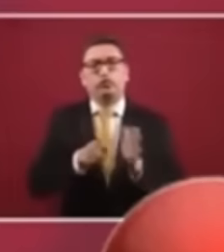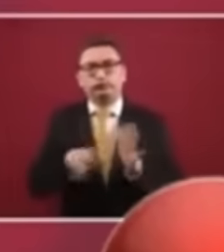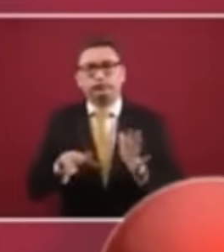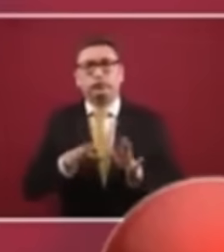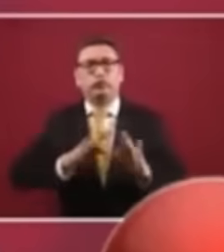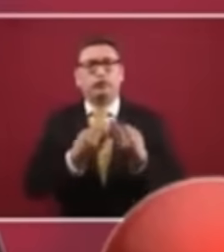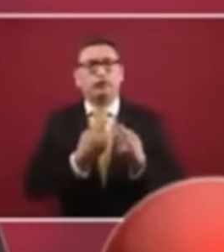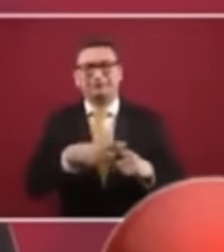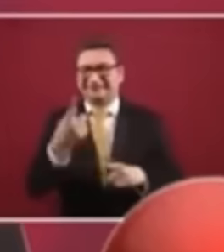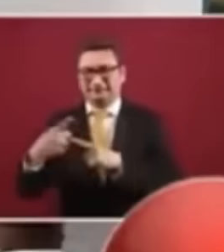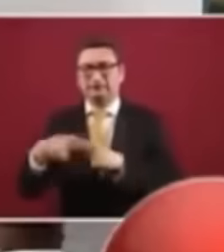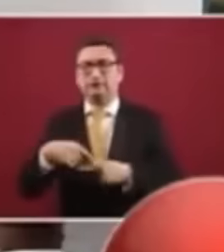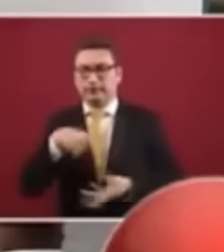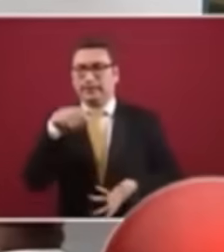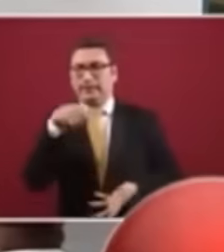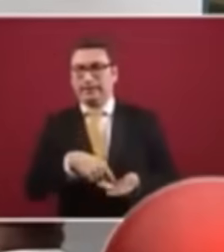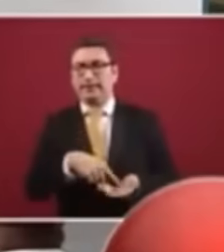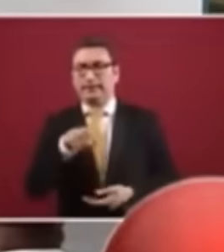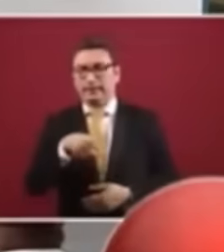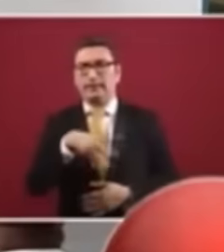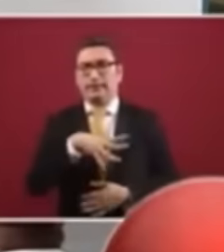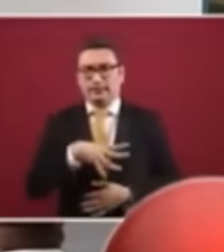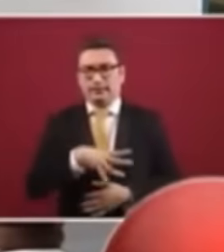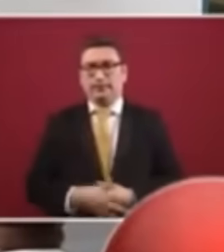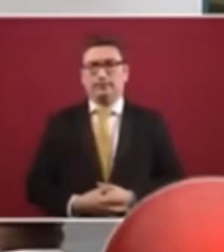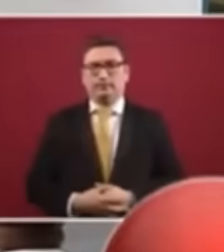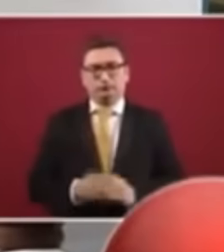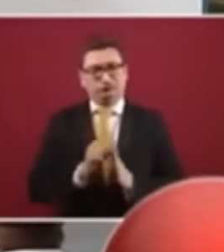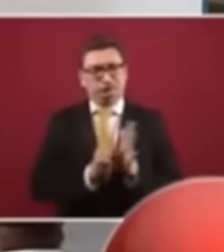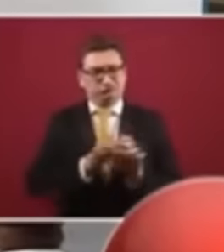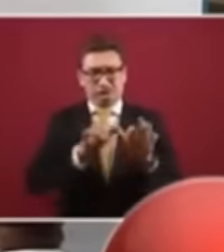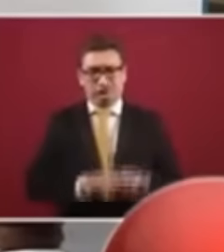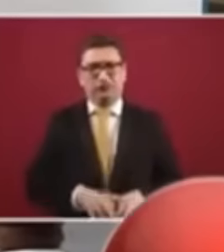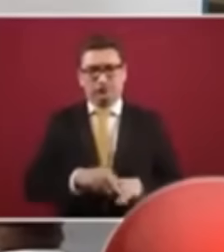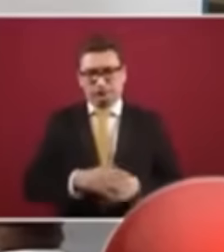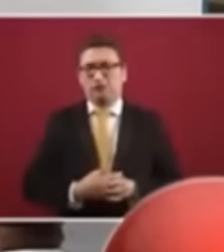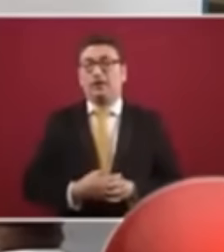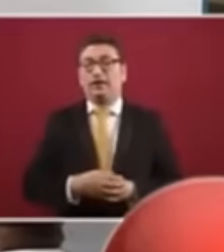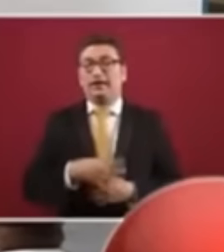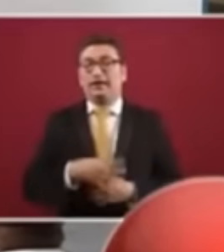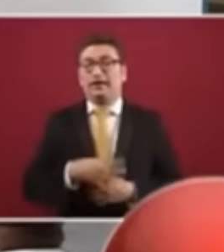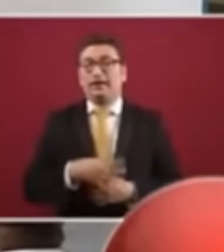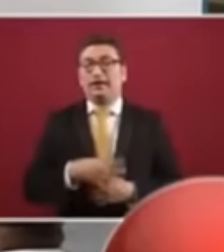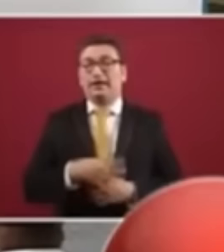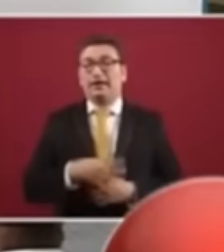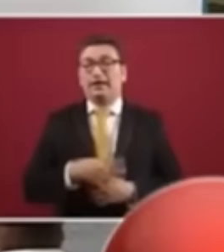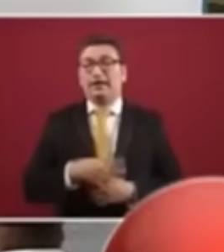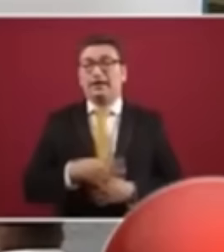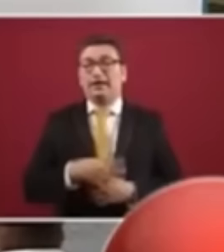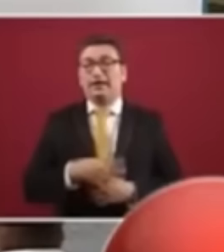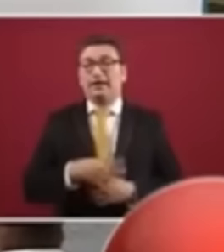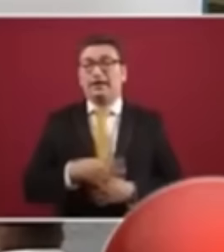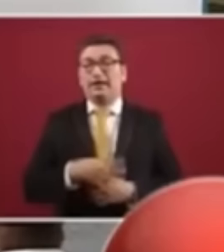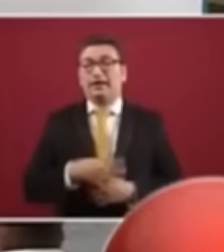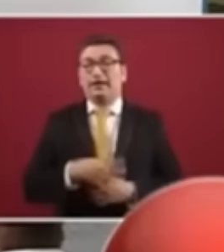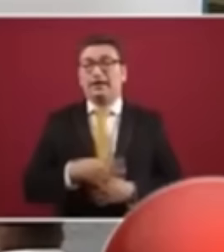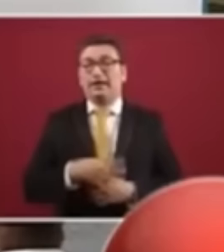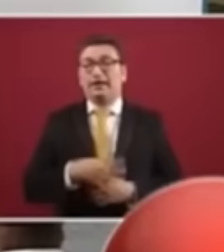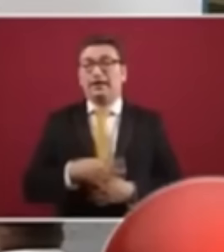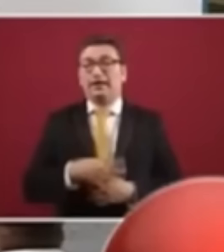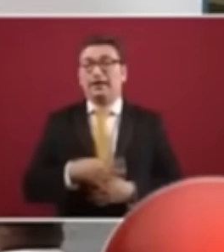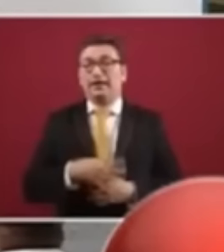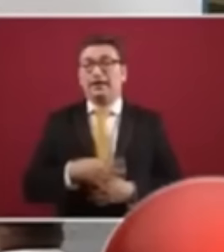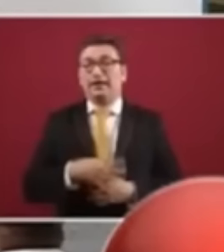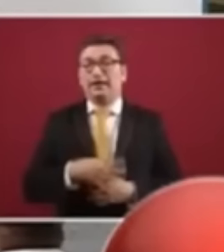están ejerciendo. Entonces, estamos buscando un sistema mucho más… Nosotros en Sin Censura siempre hemos sido